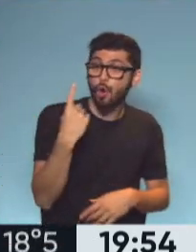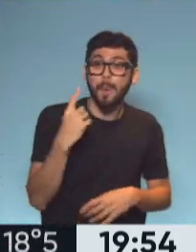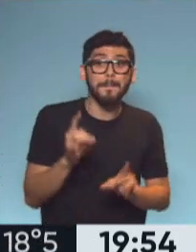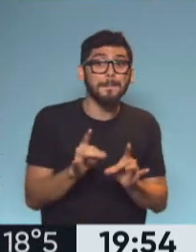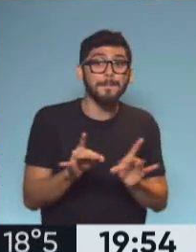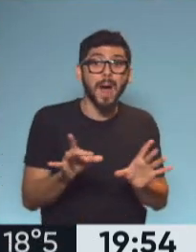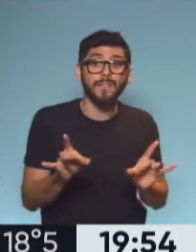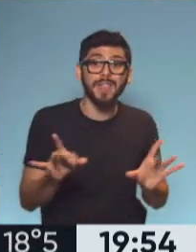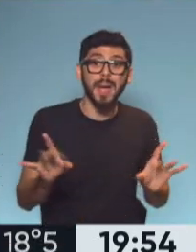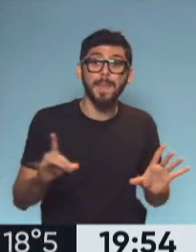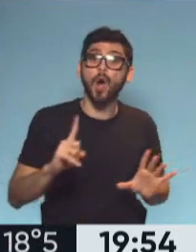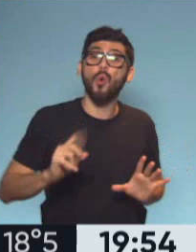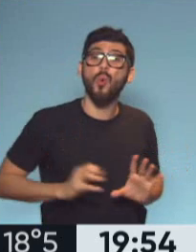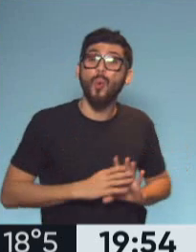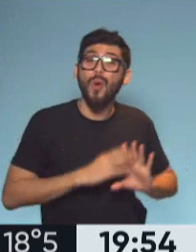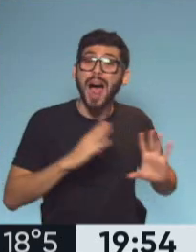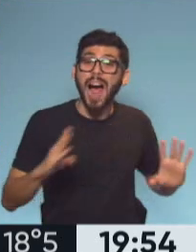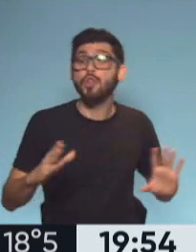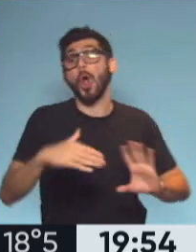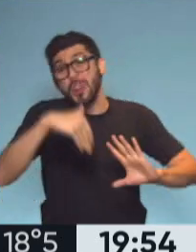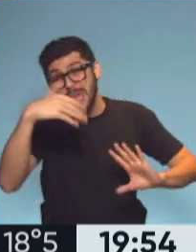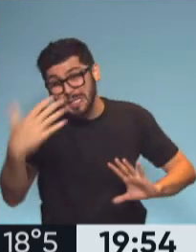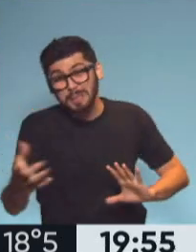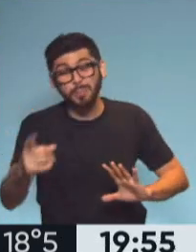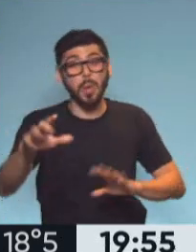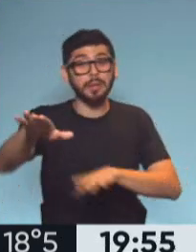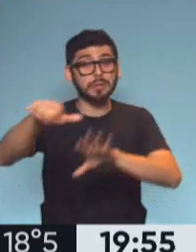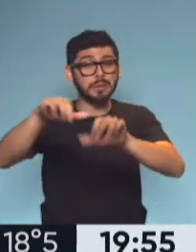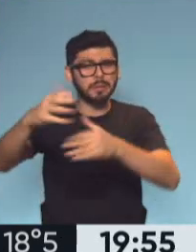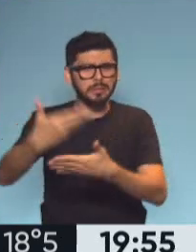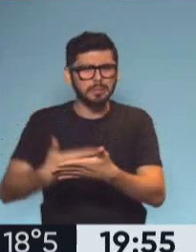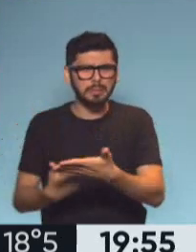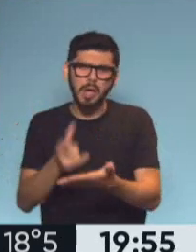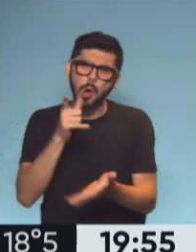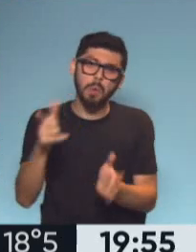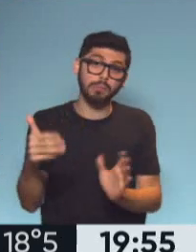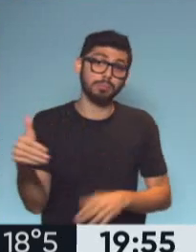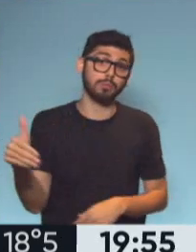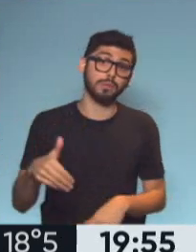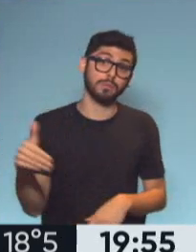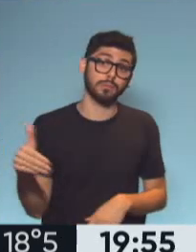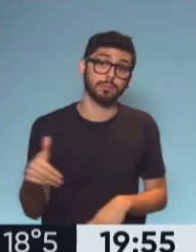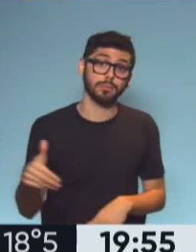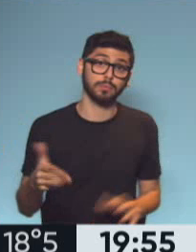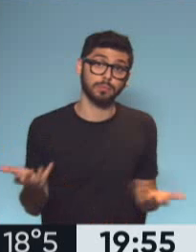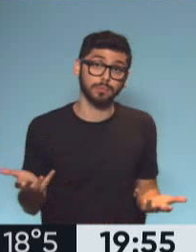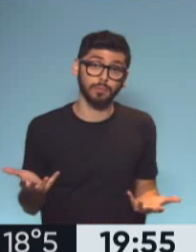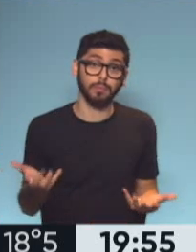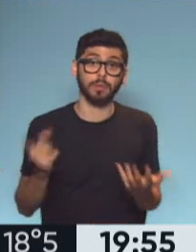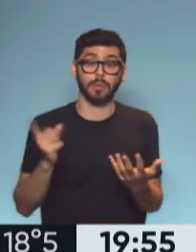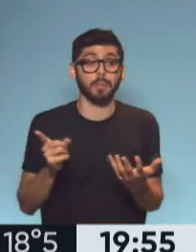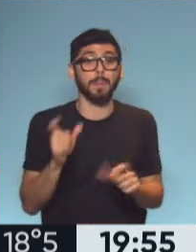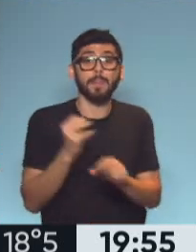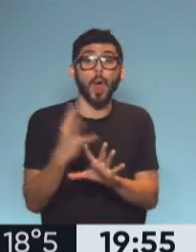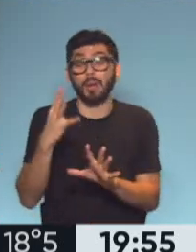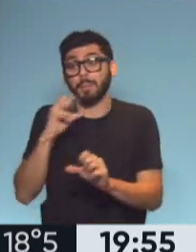año. Sí. Sin embargo, emiten este comunicado ahora. Ahora. Vienen un poco lentos los muchachos. A ver, ¿qué pasó, doctor? También es lo que han encontrado los